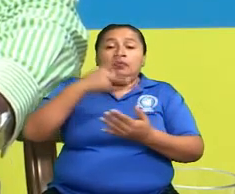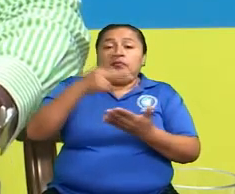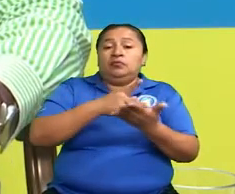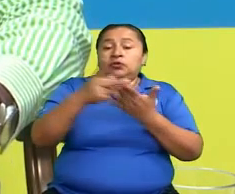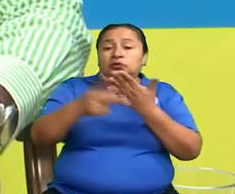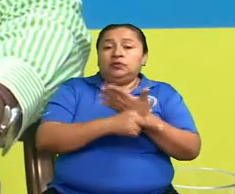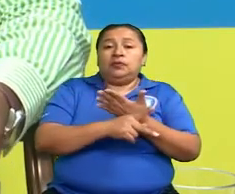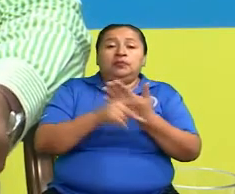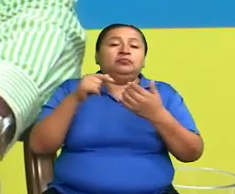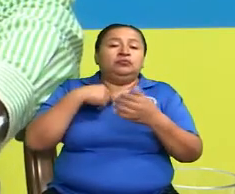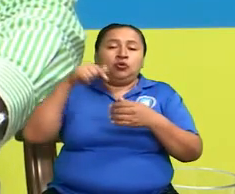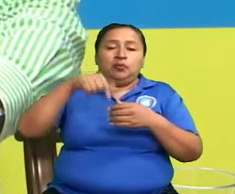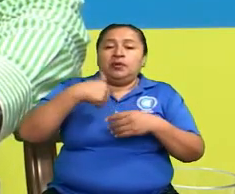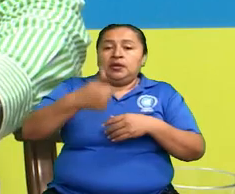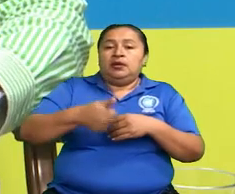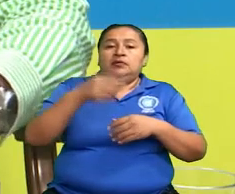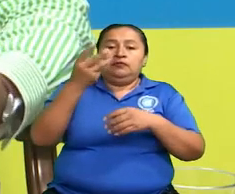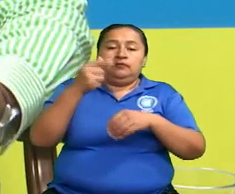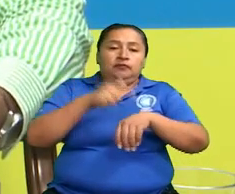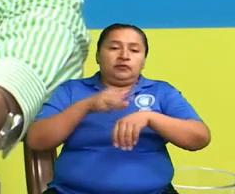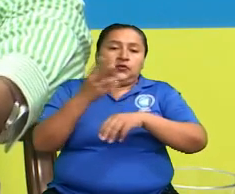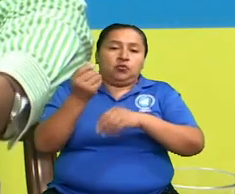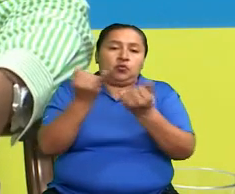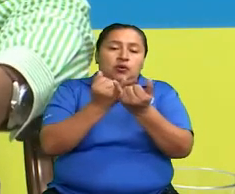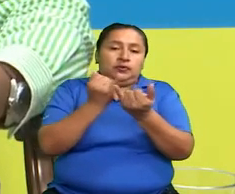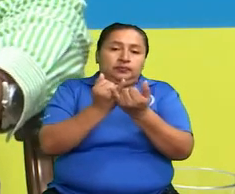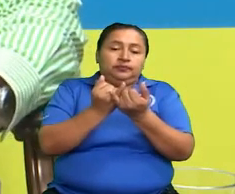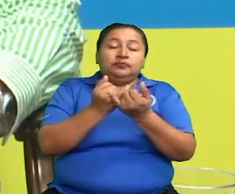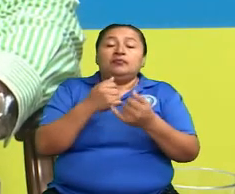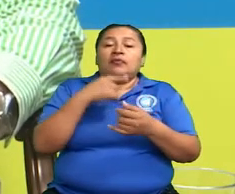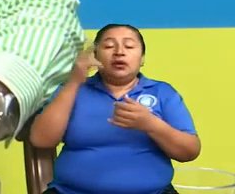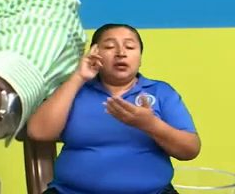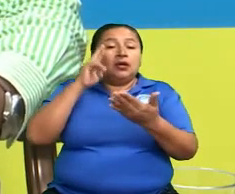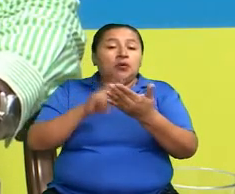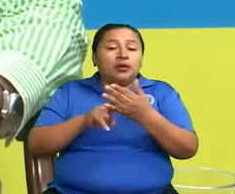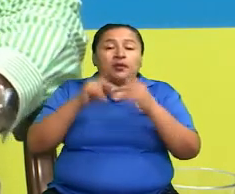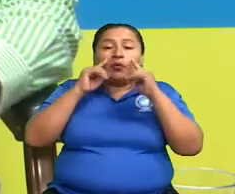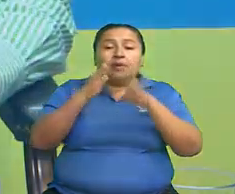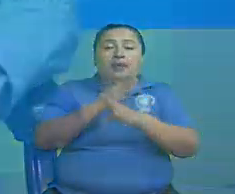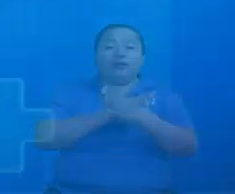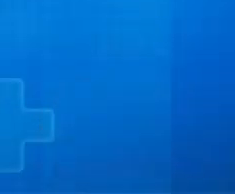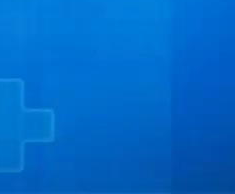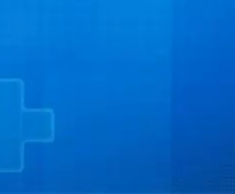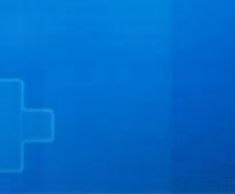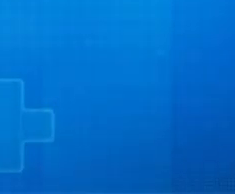a esta misma hora y por esta misma frecuencia. Recuerde que prevenir también es salud.